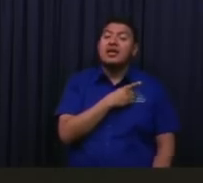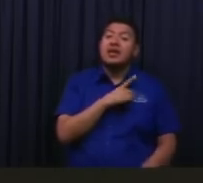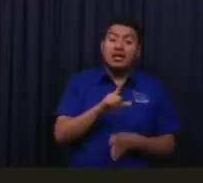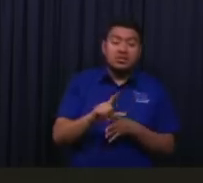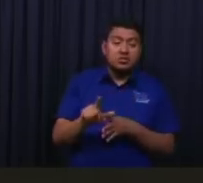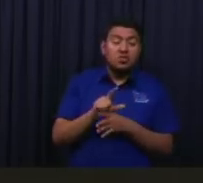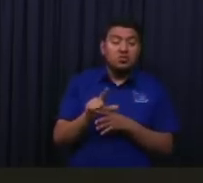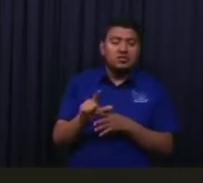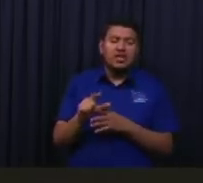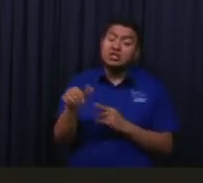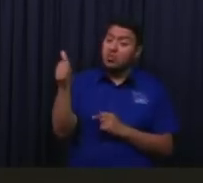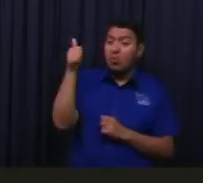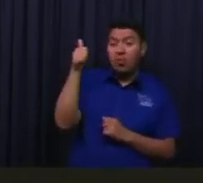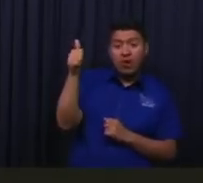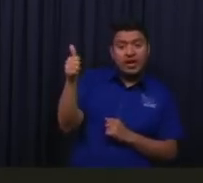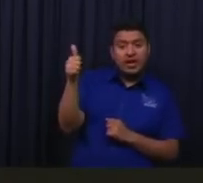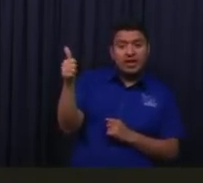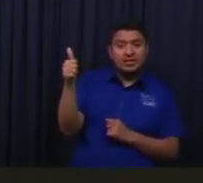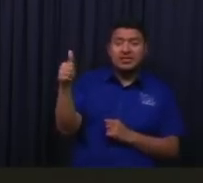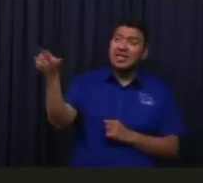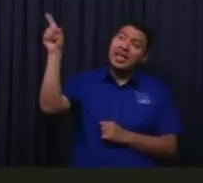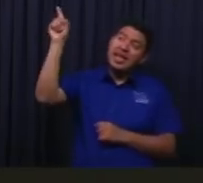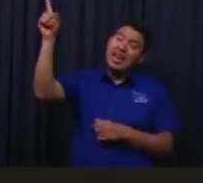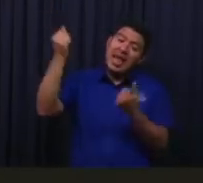para nosotros en su creación.